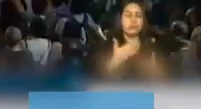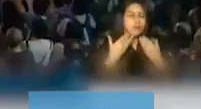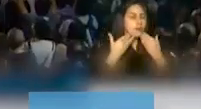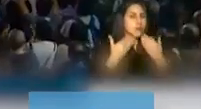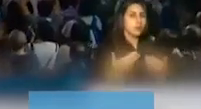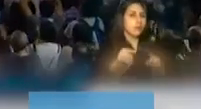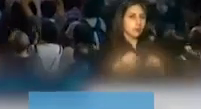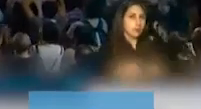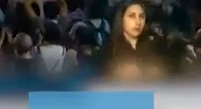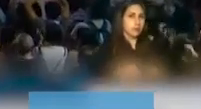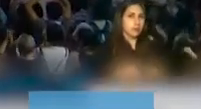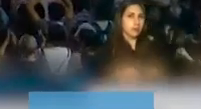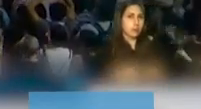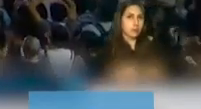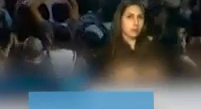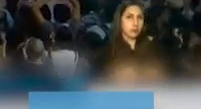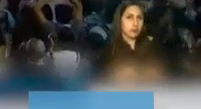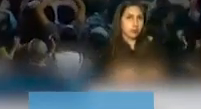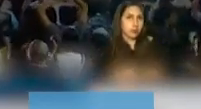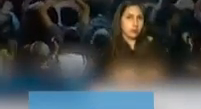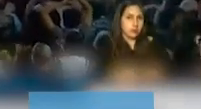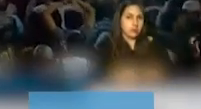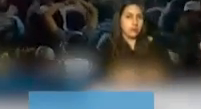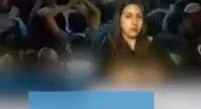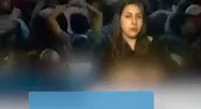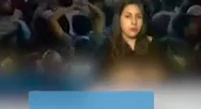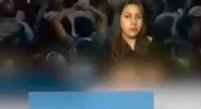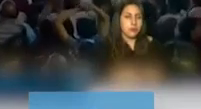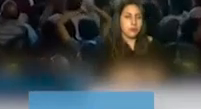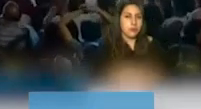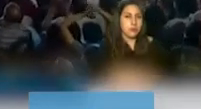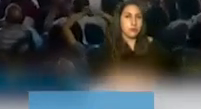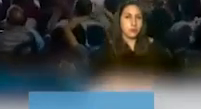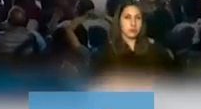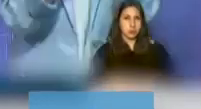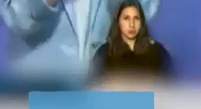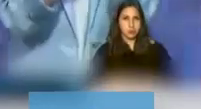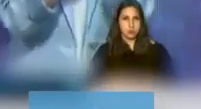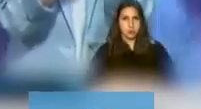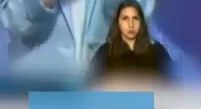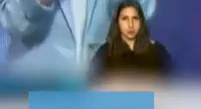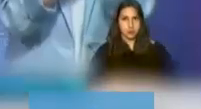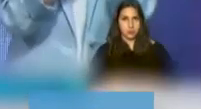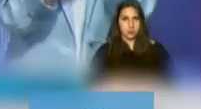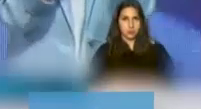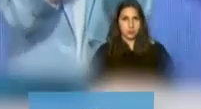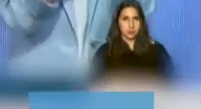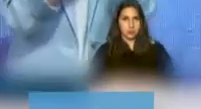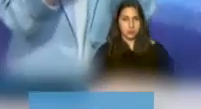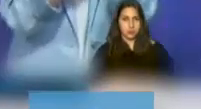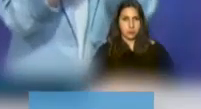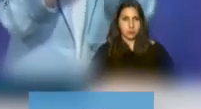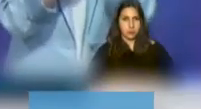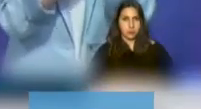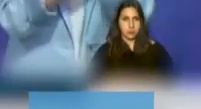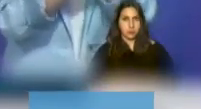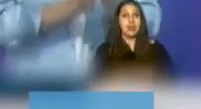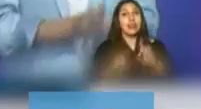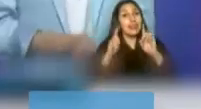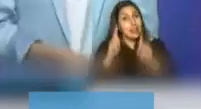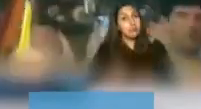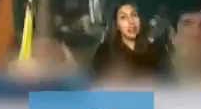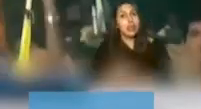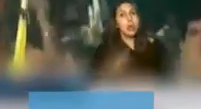en las sombras. Él habla de un último acto, que en las sombras están los que no lo votarían. Es muy hábil eso. Eso se llama en semiótica